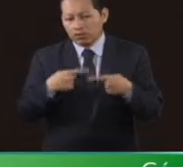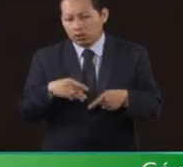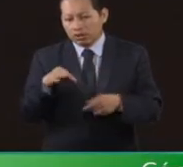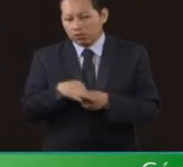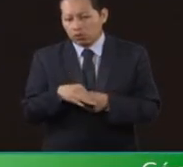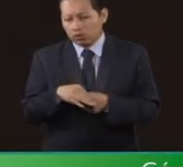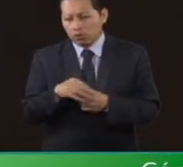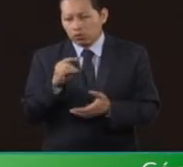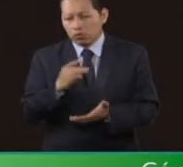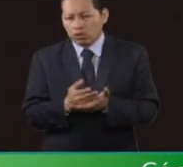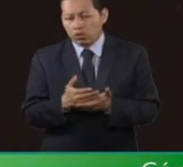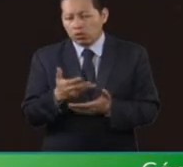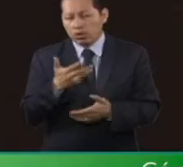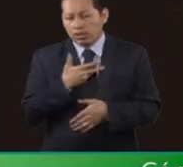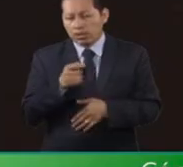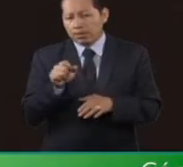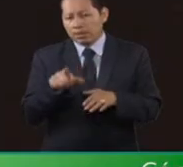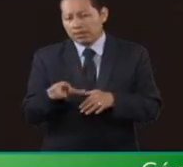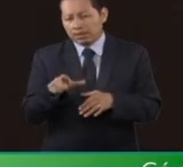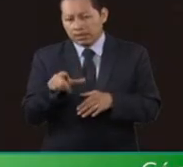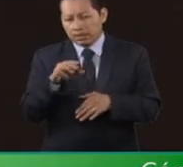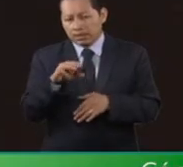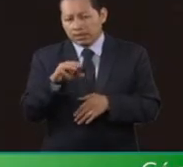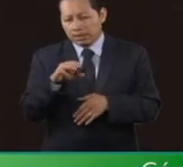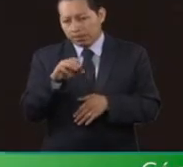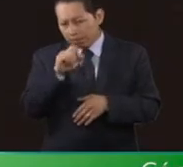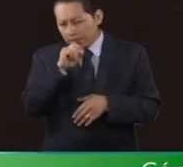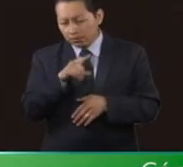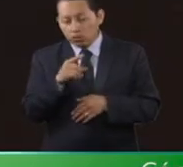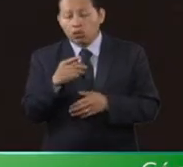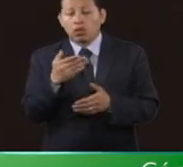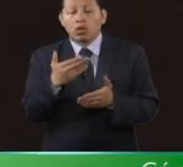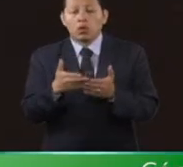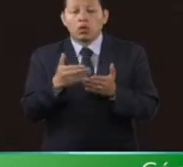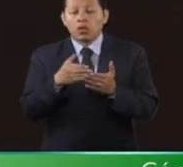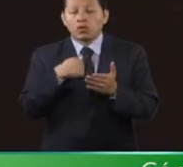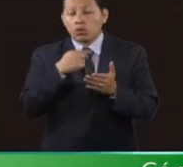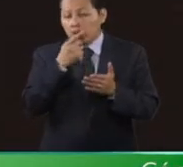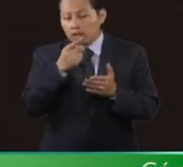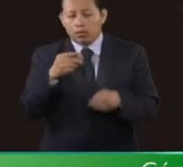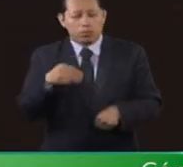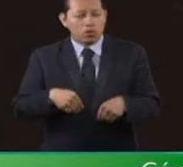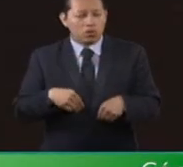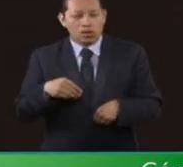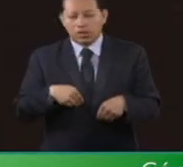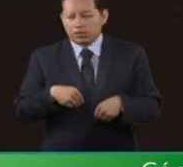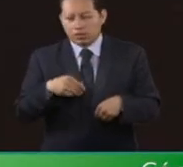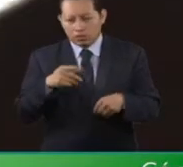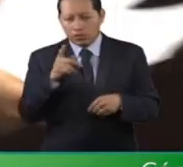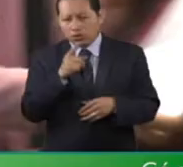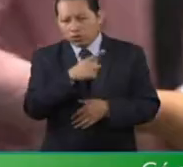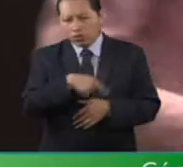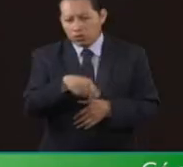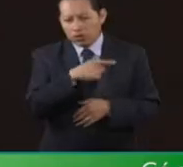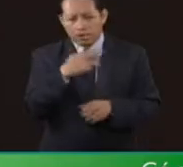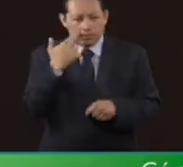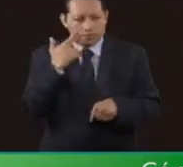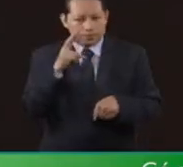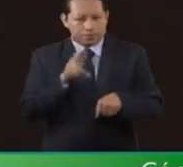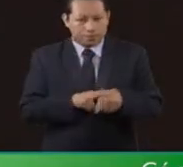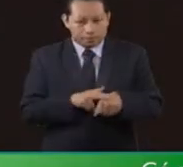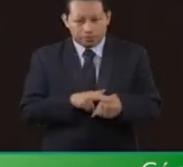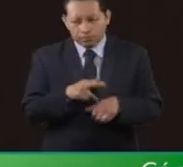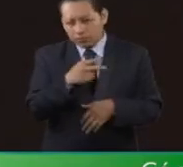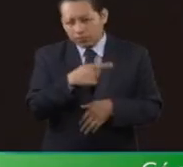votos, tiene solo 27 Concluye, legisladores. Concluya, diputado, por favor. Aquí les digo, y aunque les duela, son unos ladrones, son